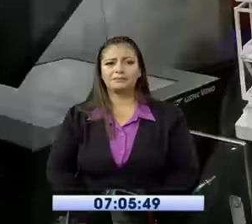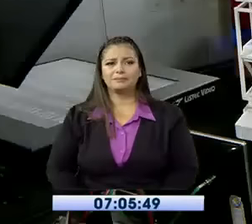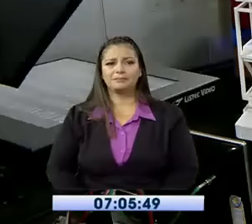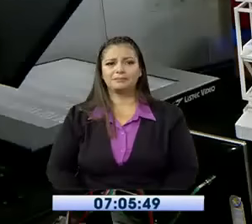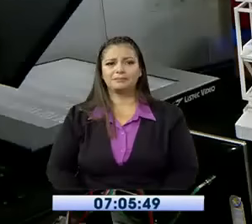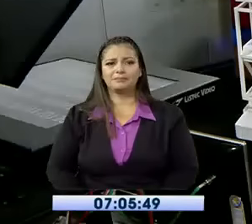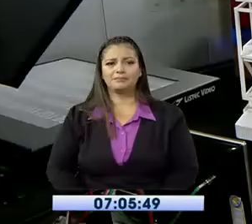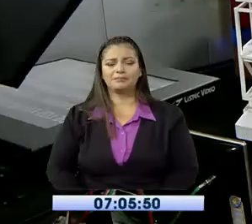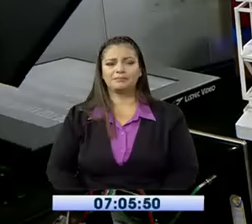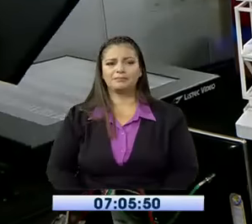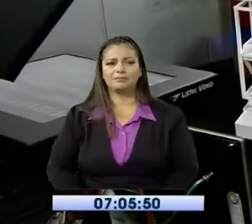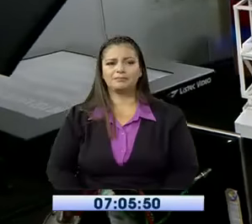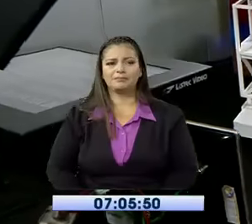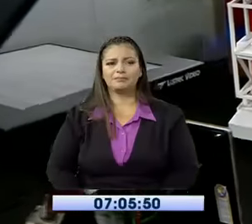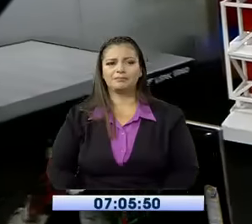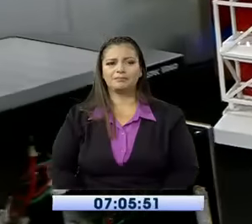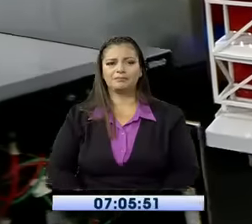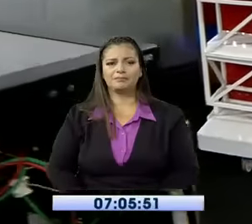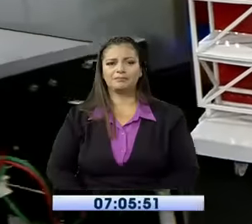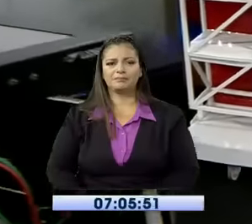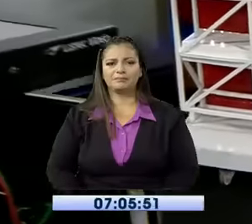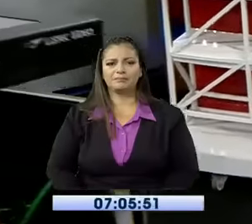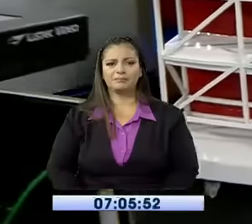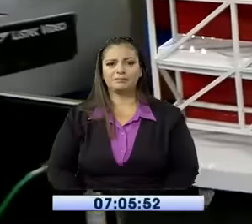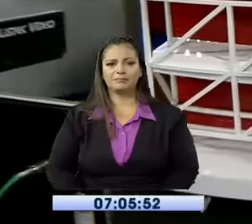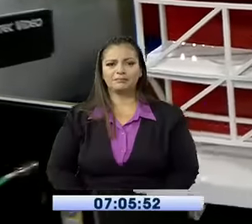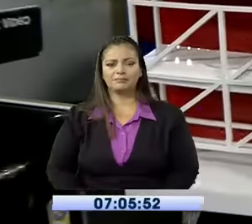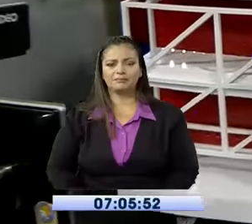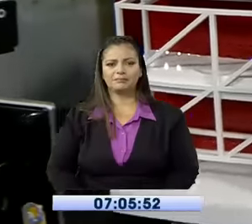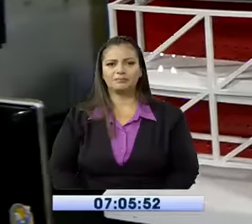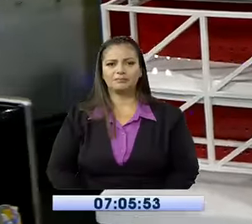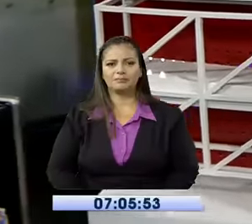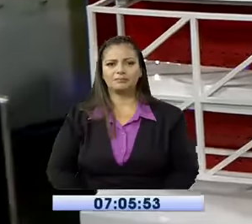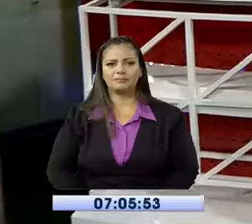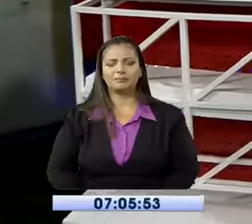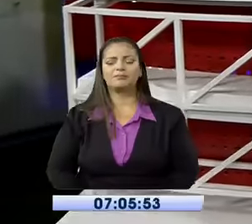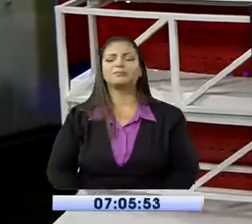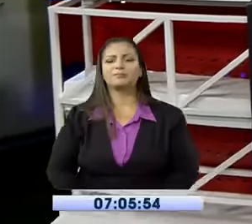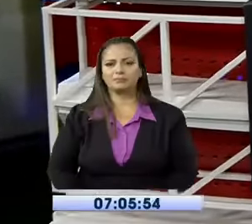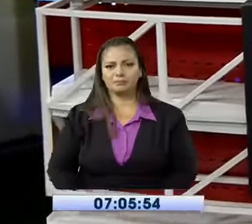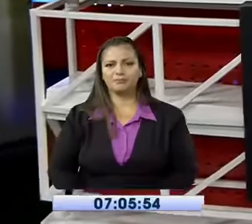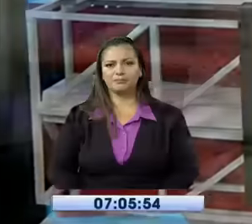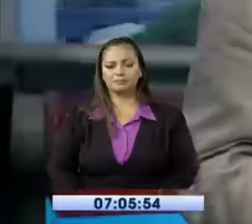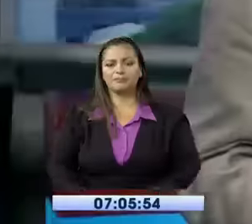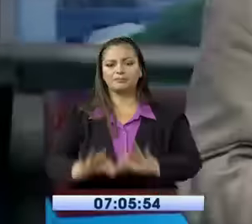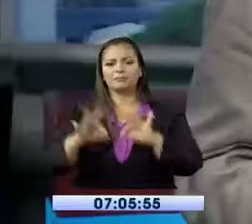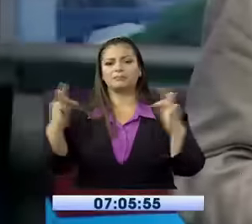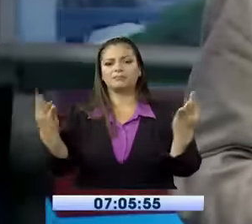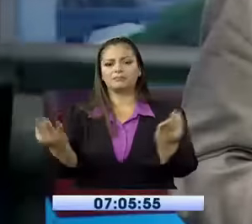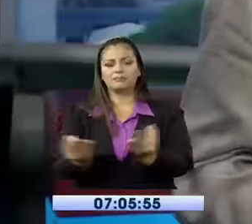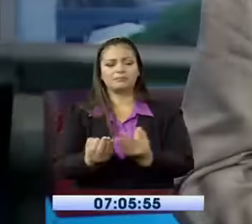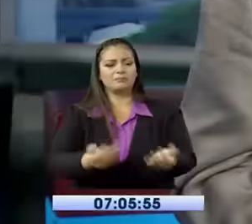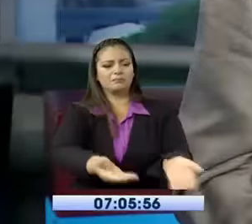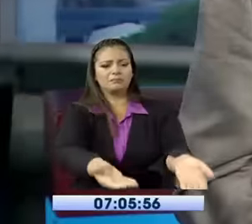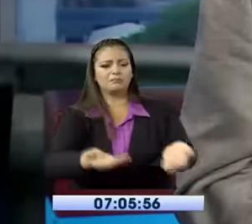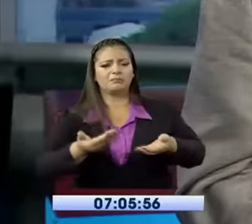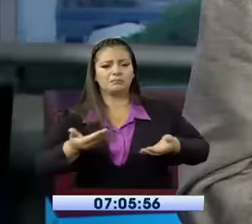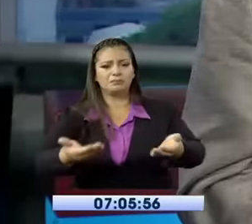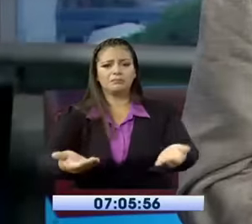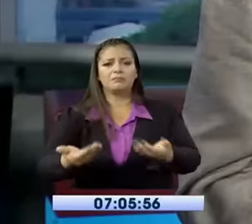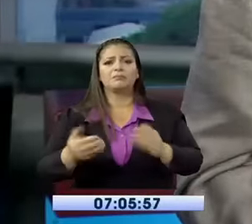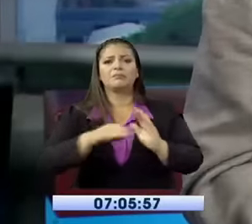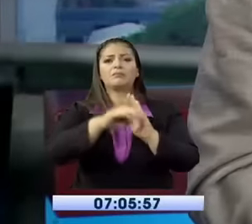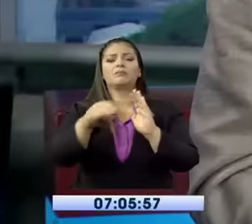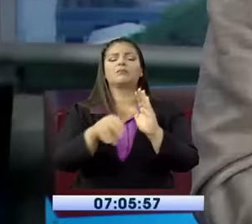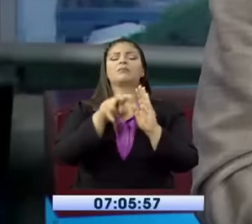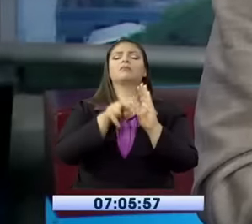Saona los cadáveres de esta tragedia comenzaron a ser retirados por sus familiares durante el fin de semana La mayoría de